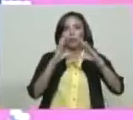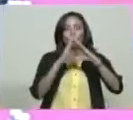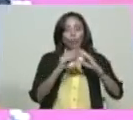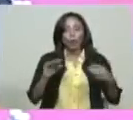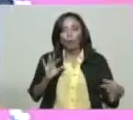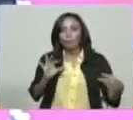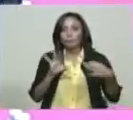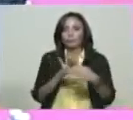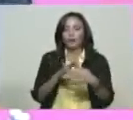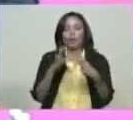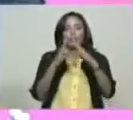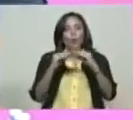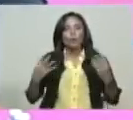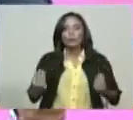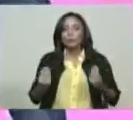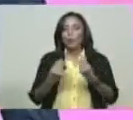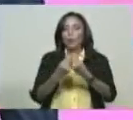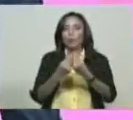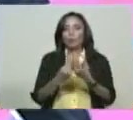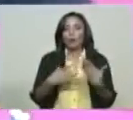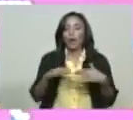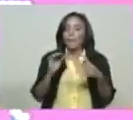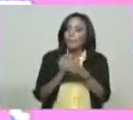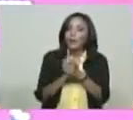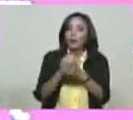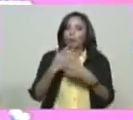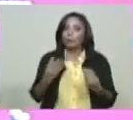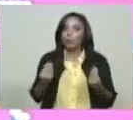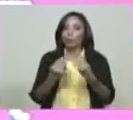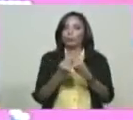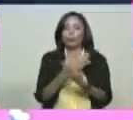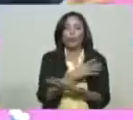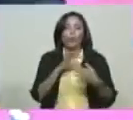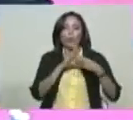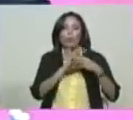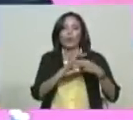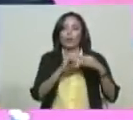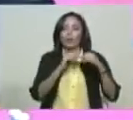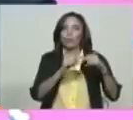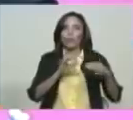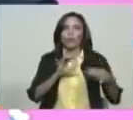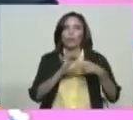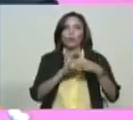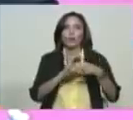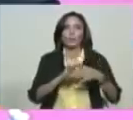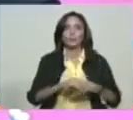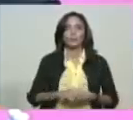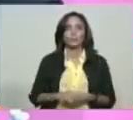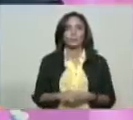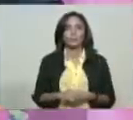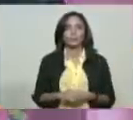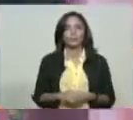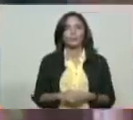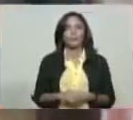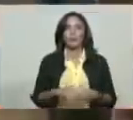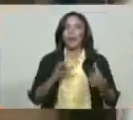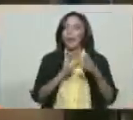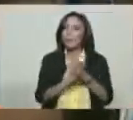es enemigo del proyecto revolucionario. Y aquí debemos salir más unidos que nunca, más hermanados que